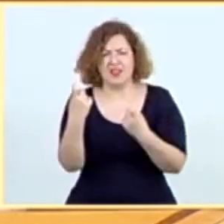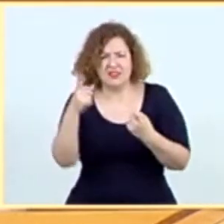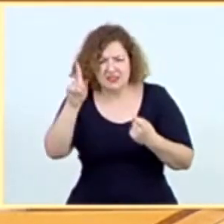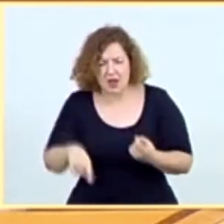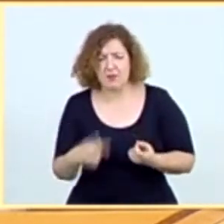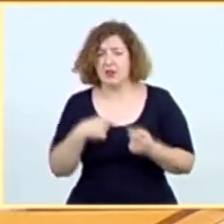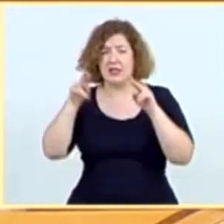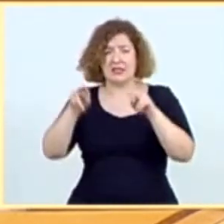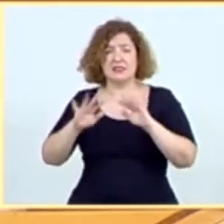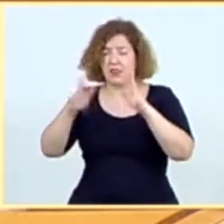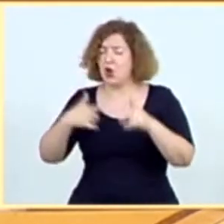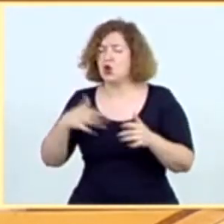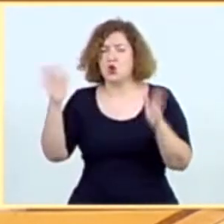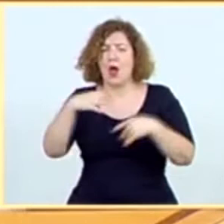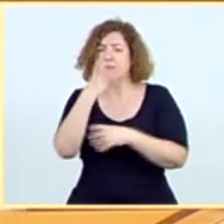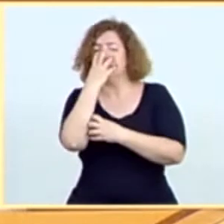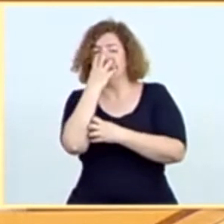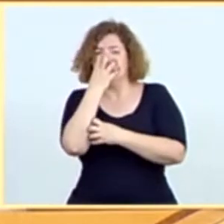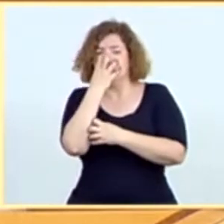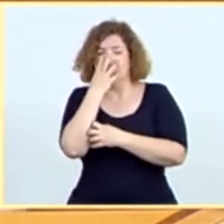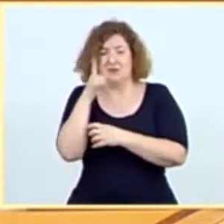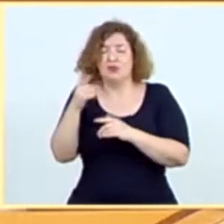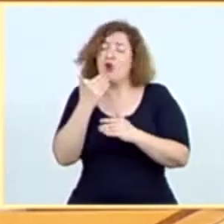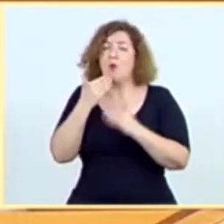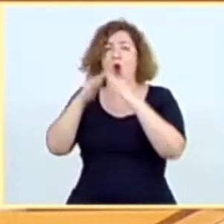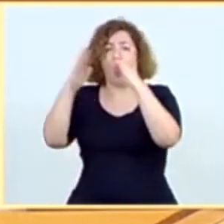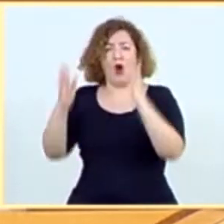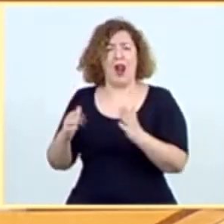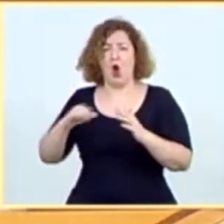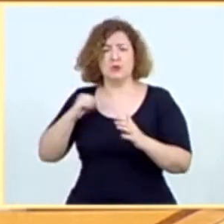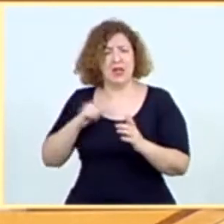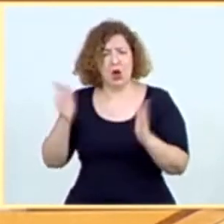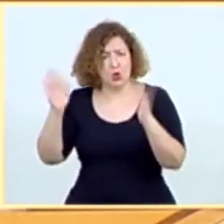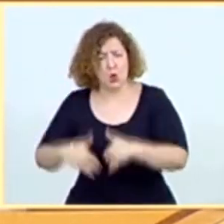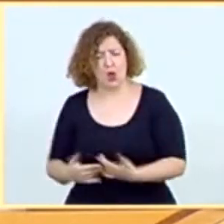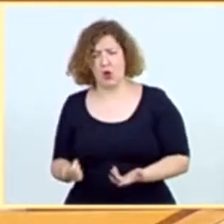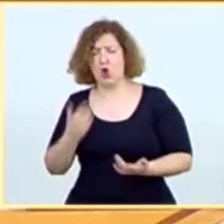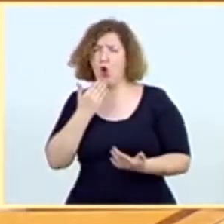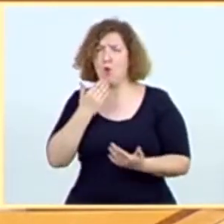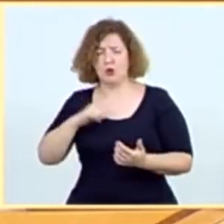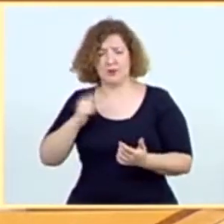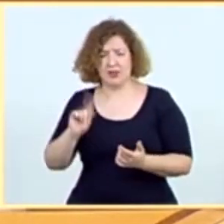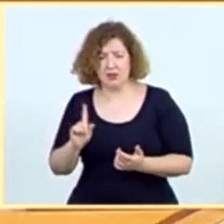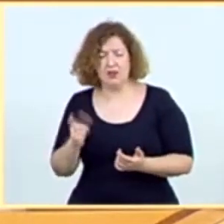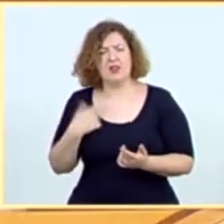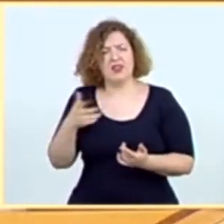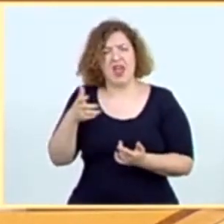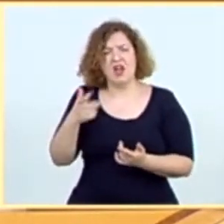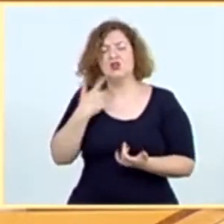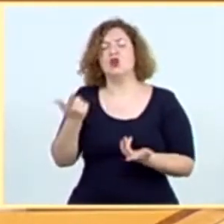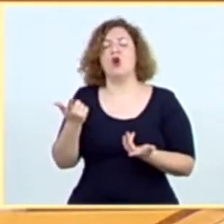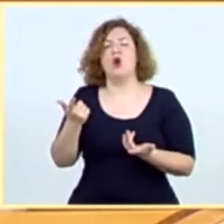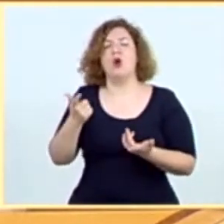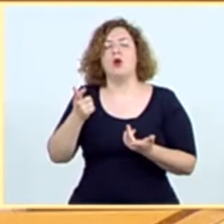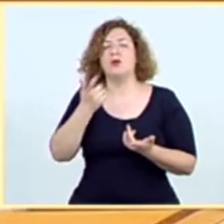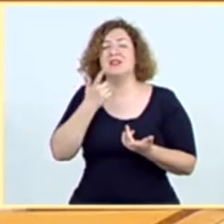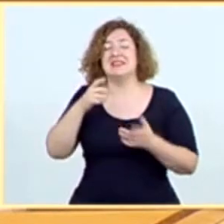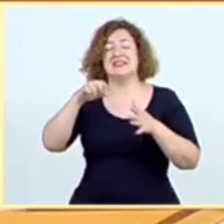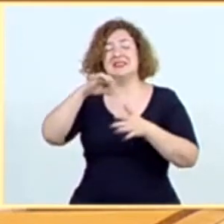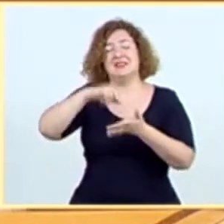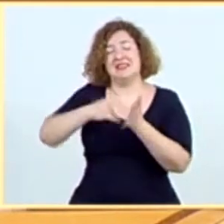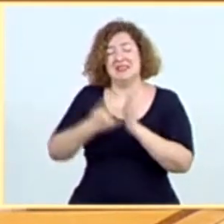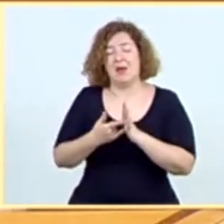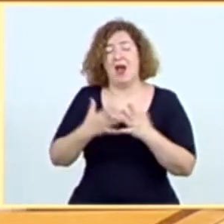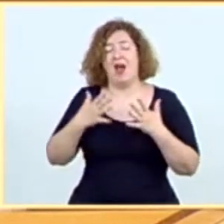no quieren respiradores, no son hospitales, son hogares. Nuestros ancianos tienen derecho a la sanidad universal. Los médicos y enfermeros del Sistema Nacional de